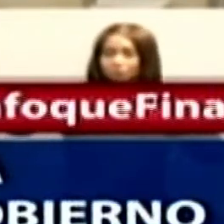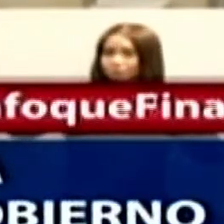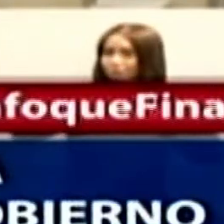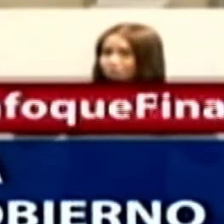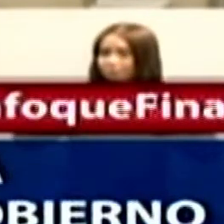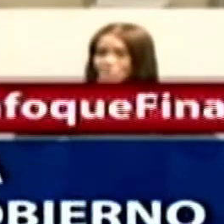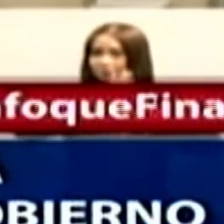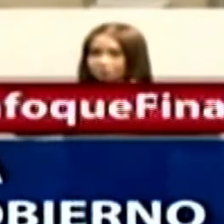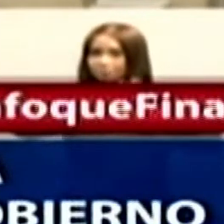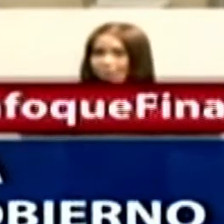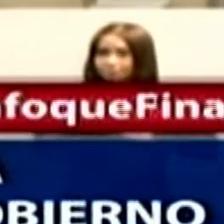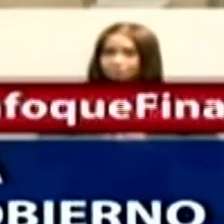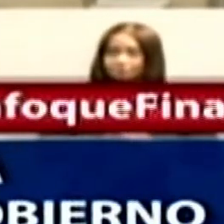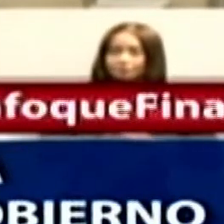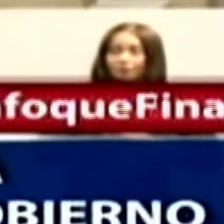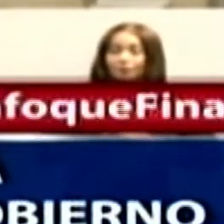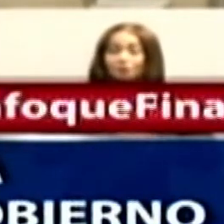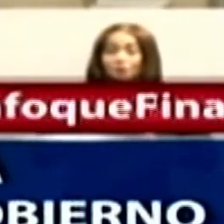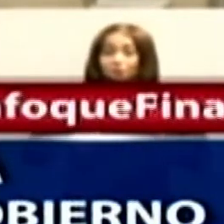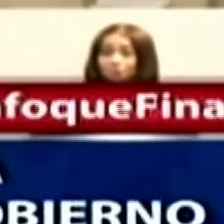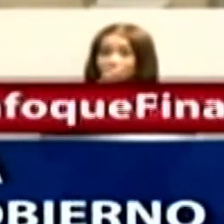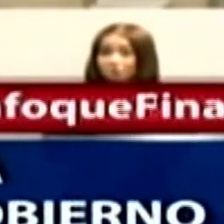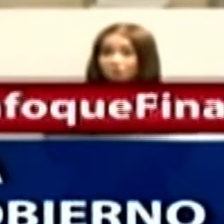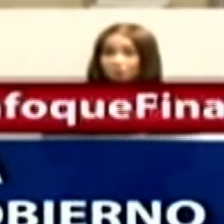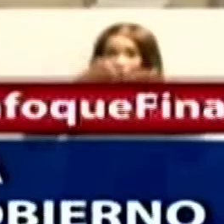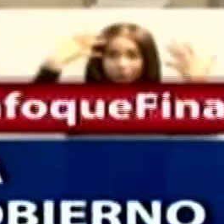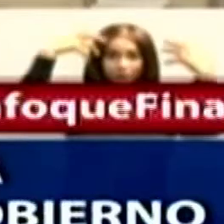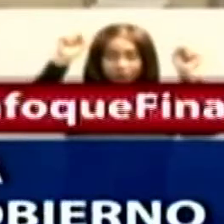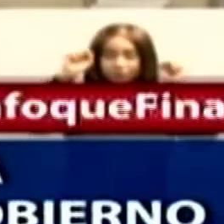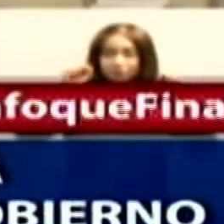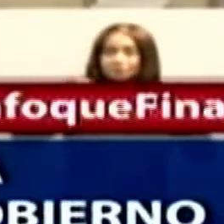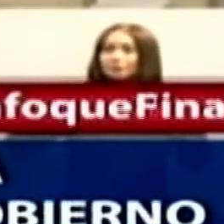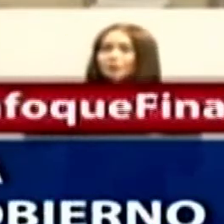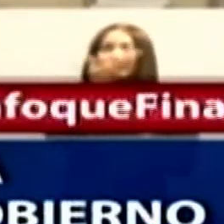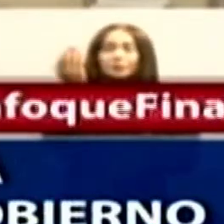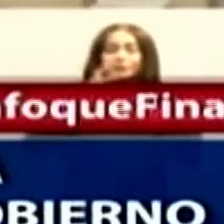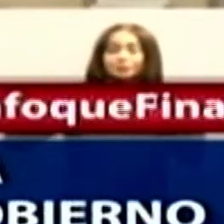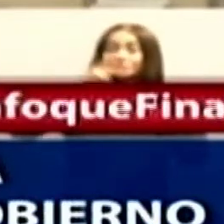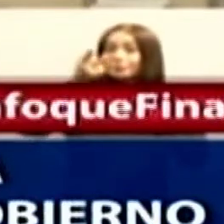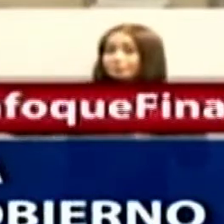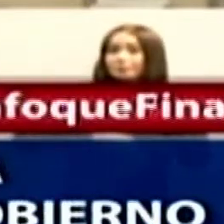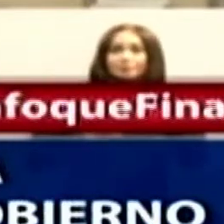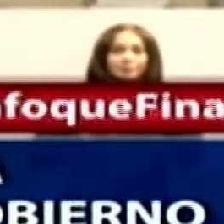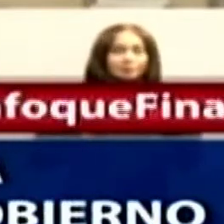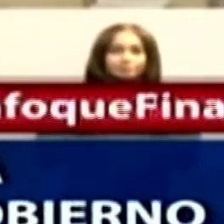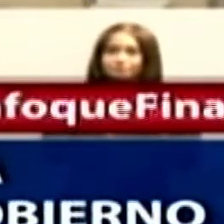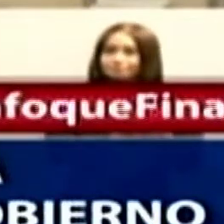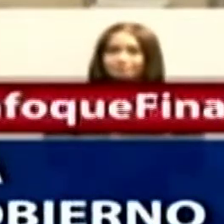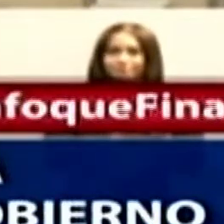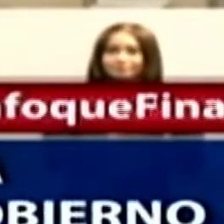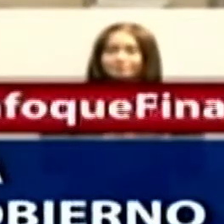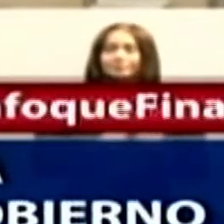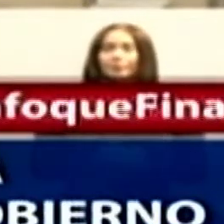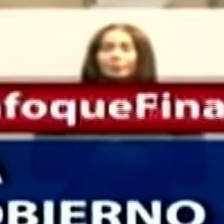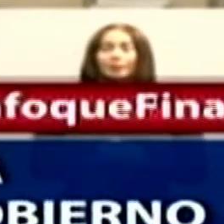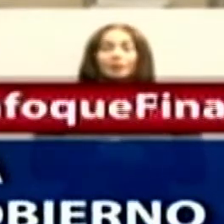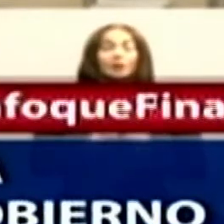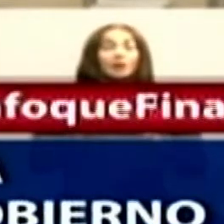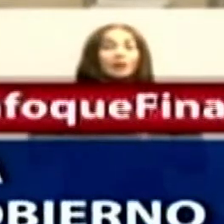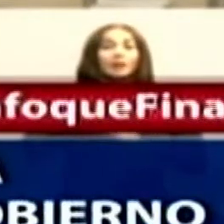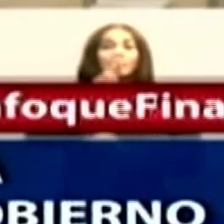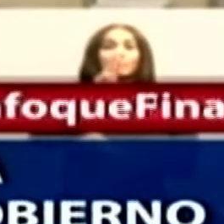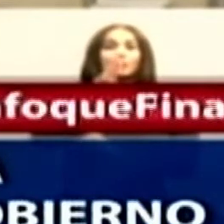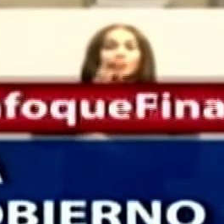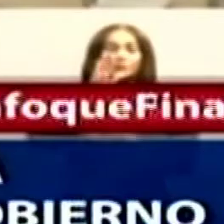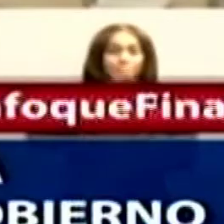no existía plan alguno previsto. Asignamos recursos especiales a la Universidad Autónoma de Santo Domingo, UAS, para